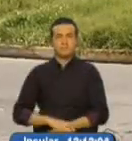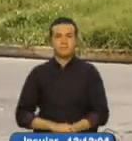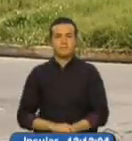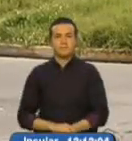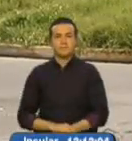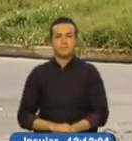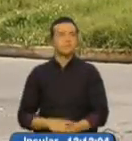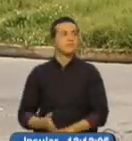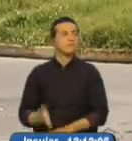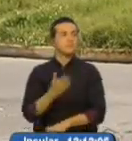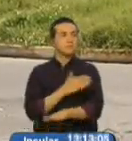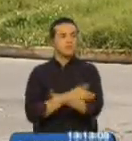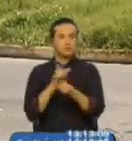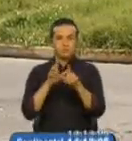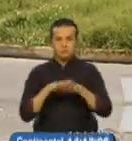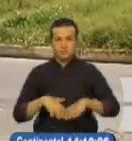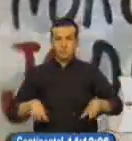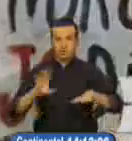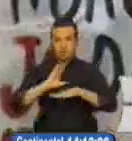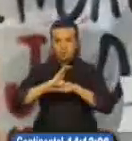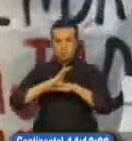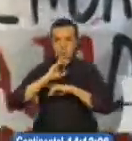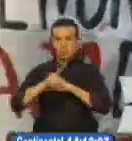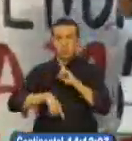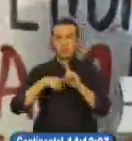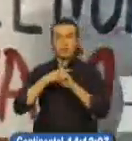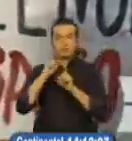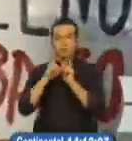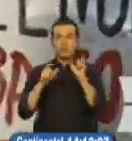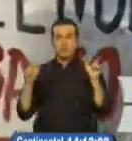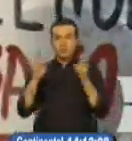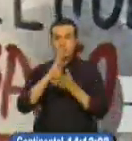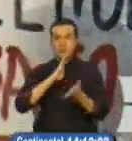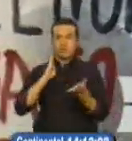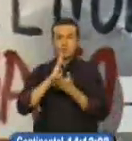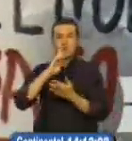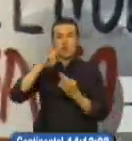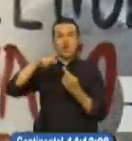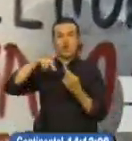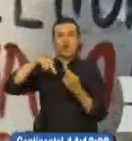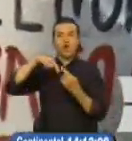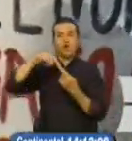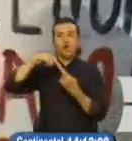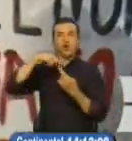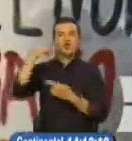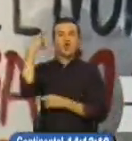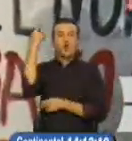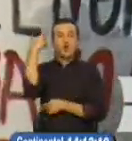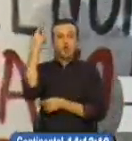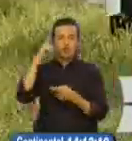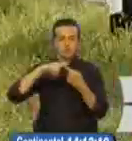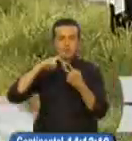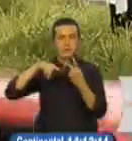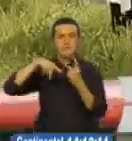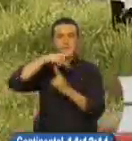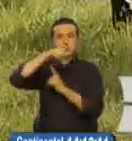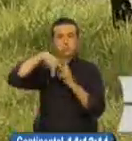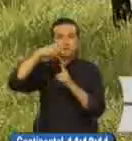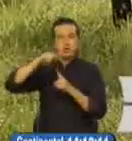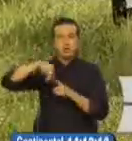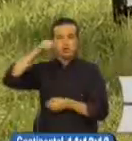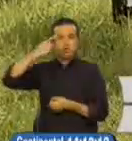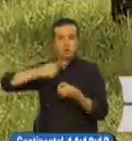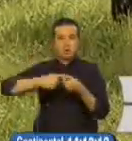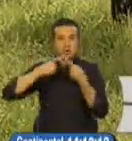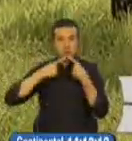Nuevamente no solo fueron los moradores del sector del condado, sino que además se sumaron los barrios de La Roldós y Pisulí, ubicados al noroccidente de Quito, y que también